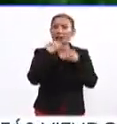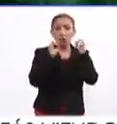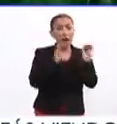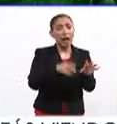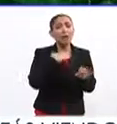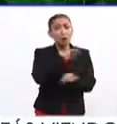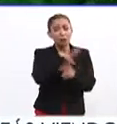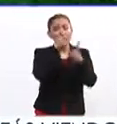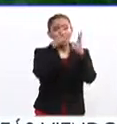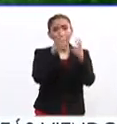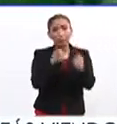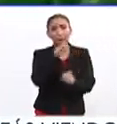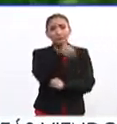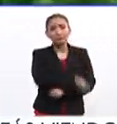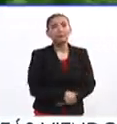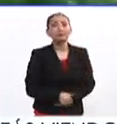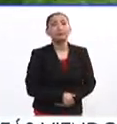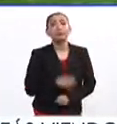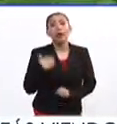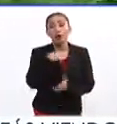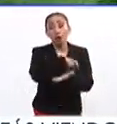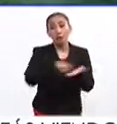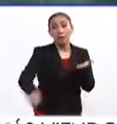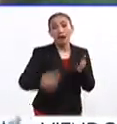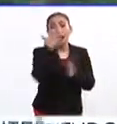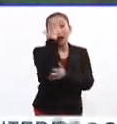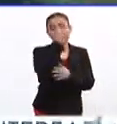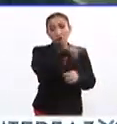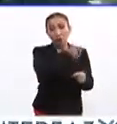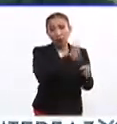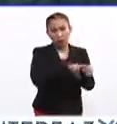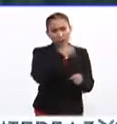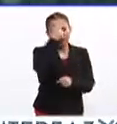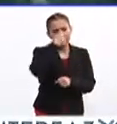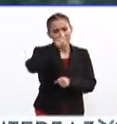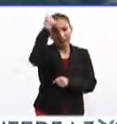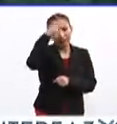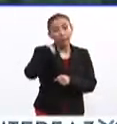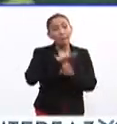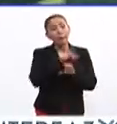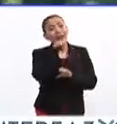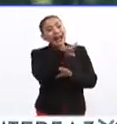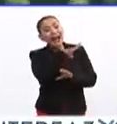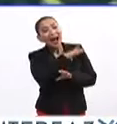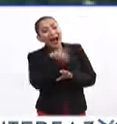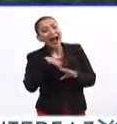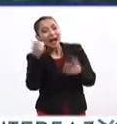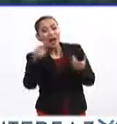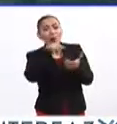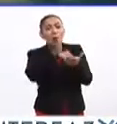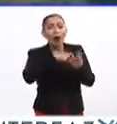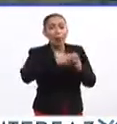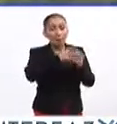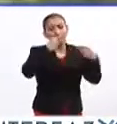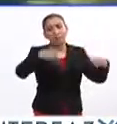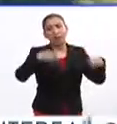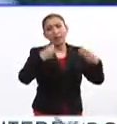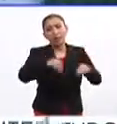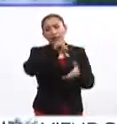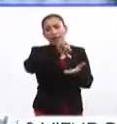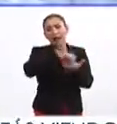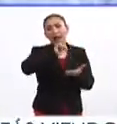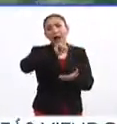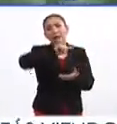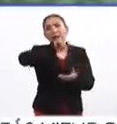son biodegradables. Conseguir un árbol natural es bastante fácil, ya que se encuentran en complejos mayoristas como la Central